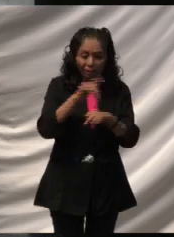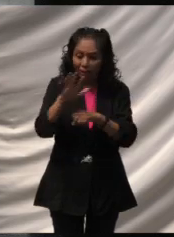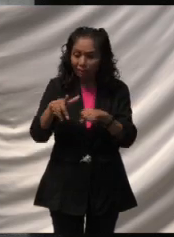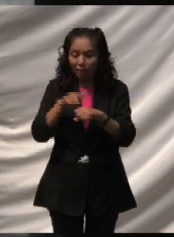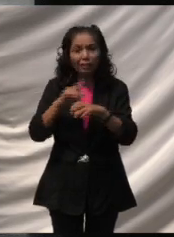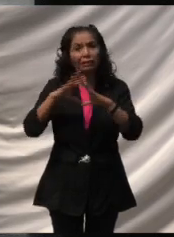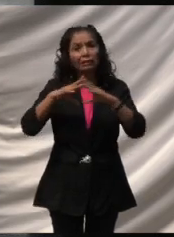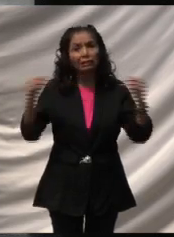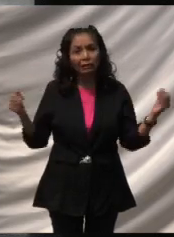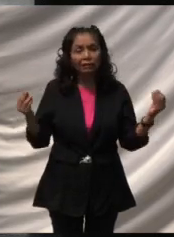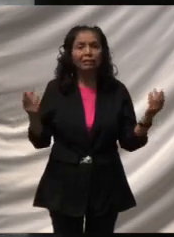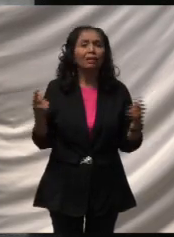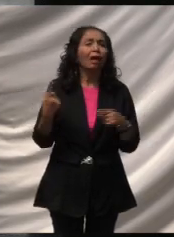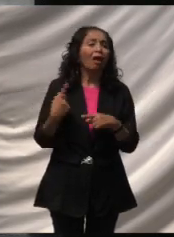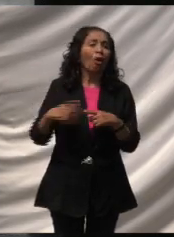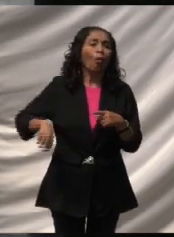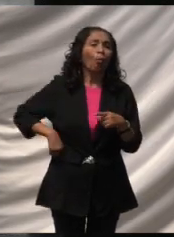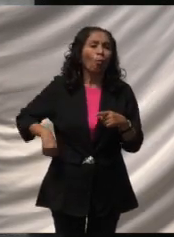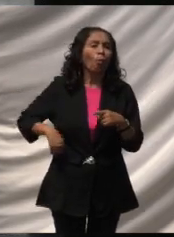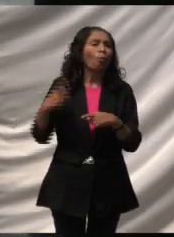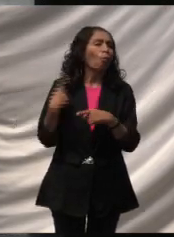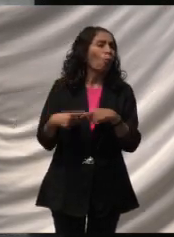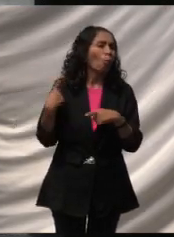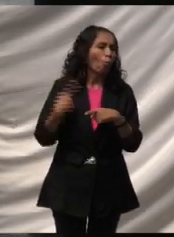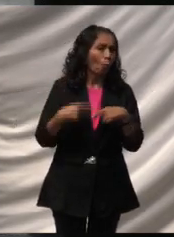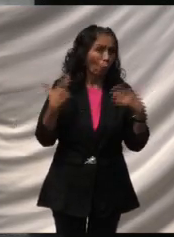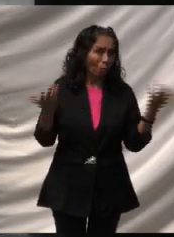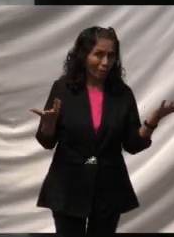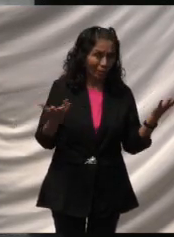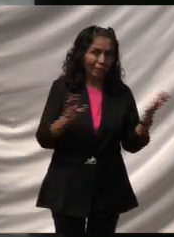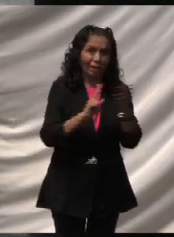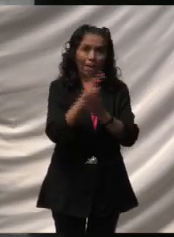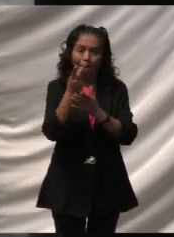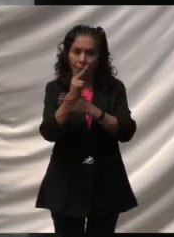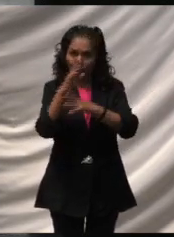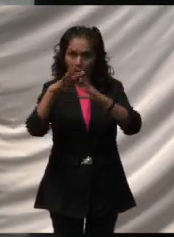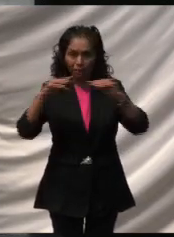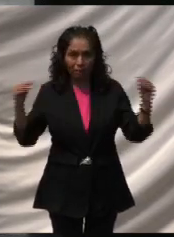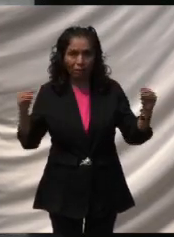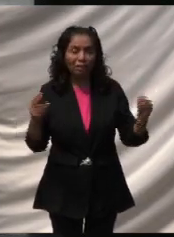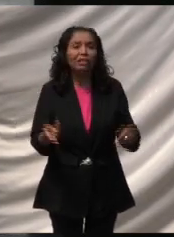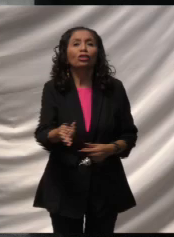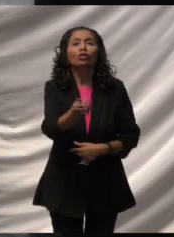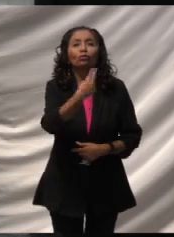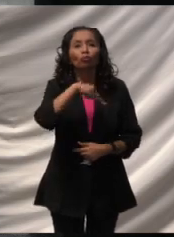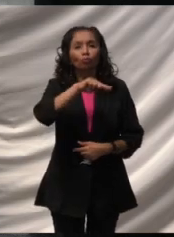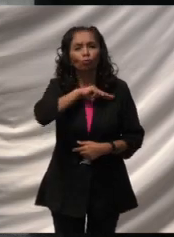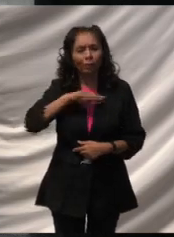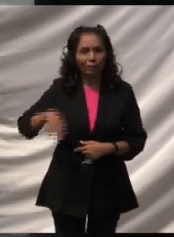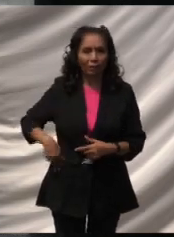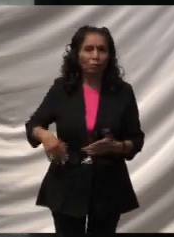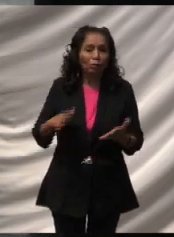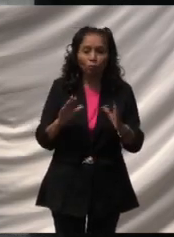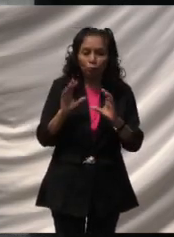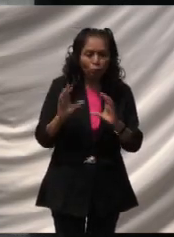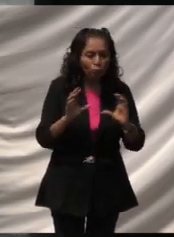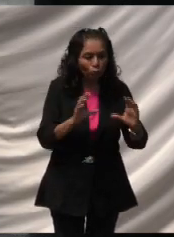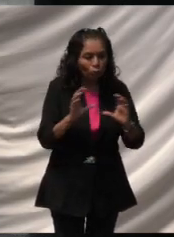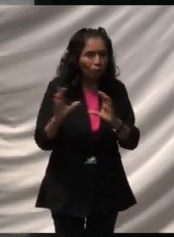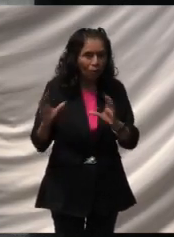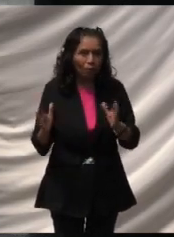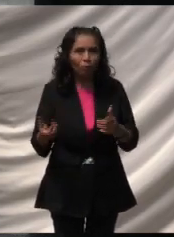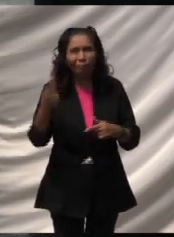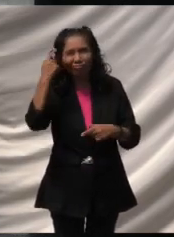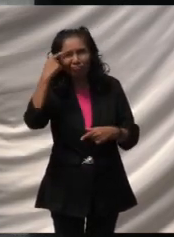extingan, árboles y muchos ecosistemas desaparezcan es nuestra, por no cuidar nuestras acciones y no